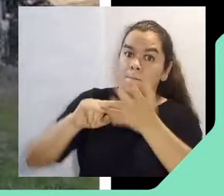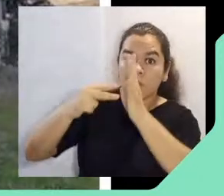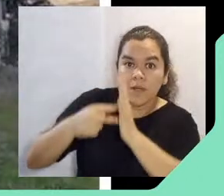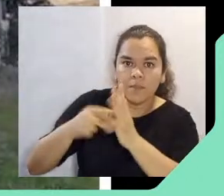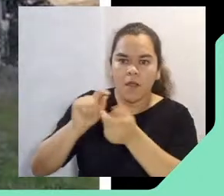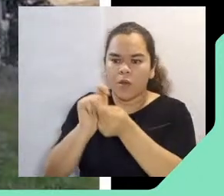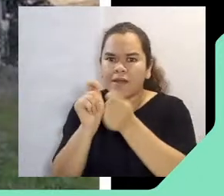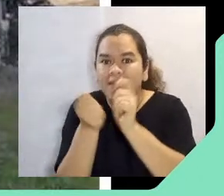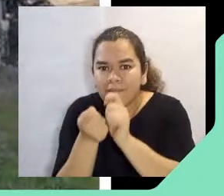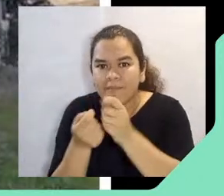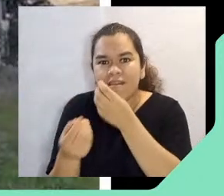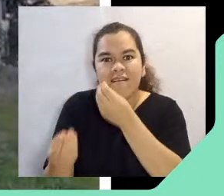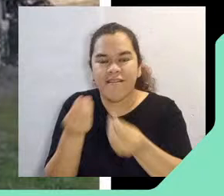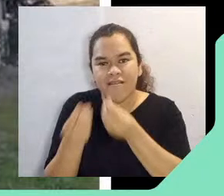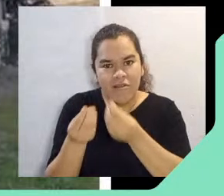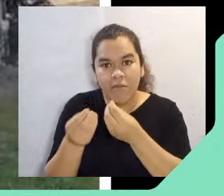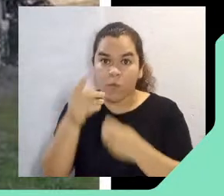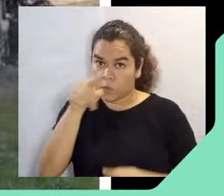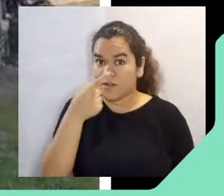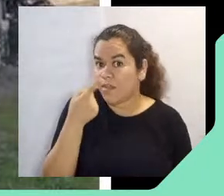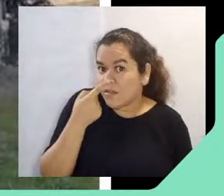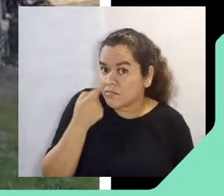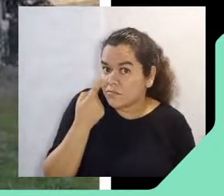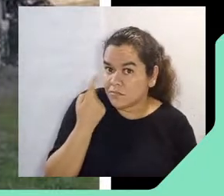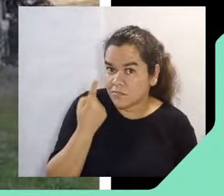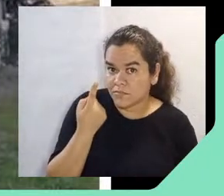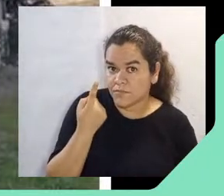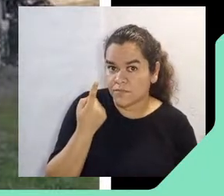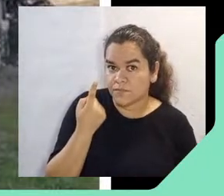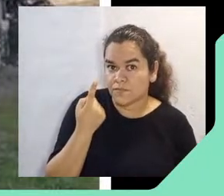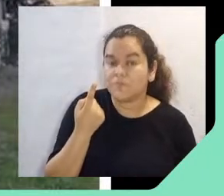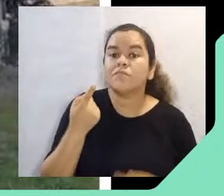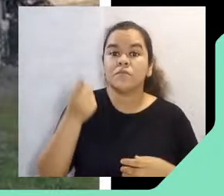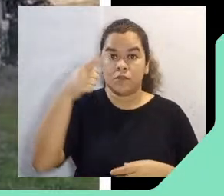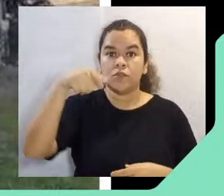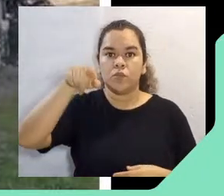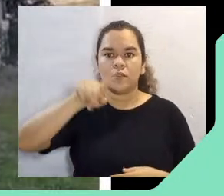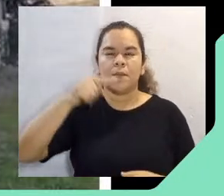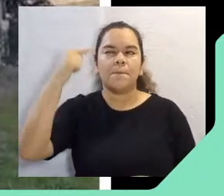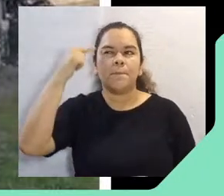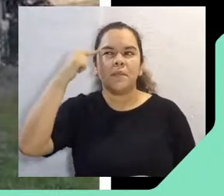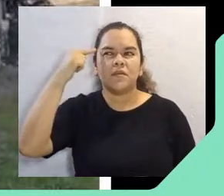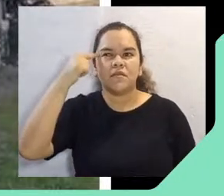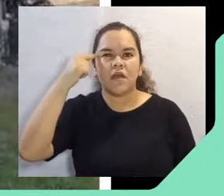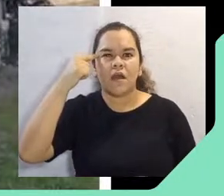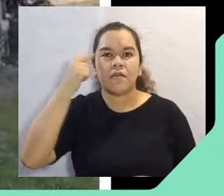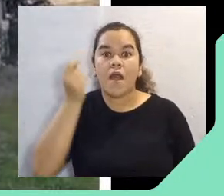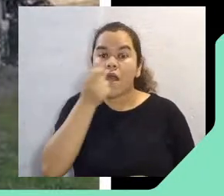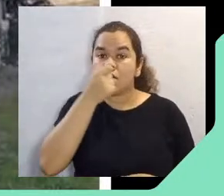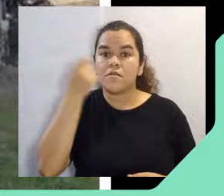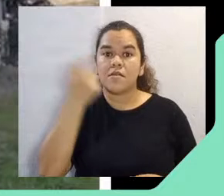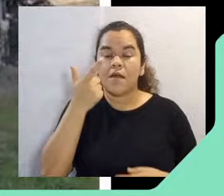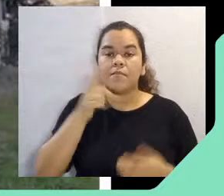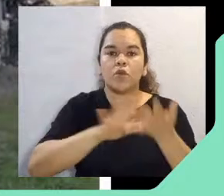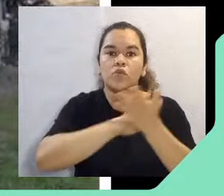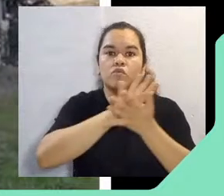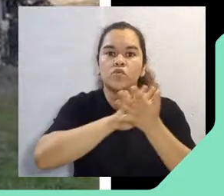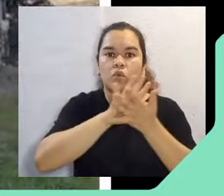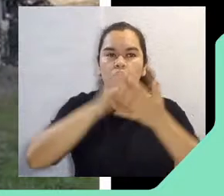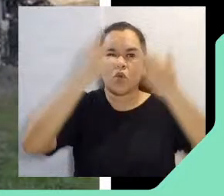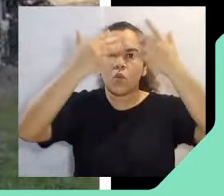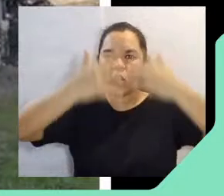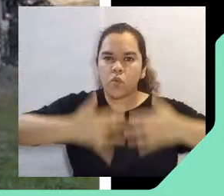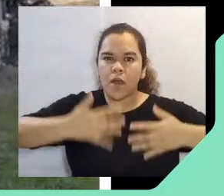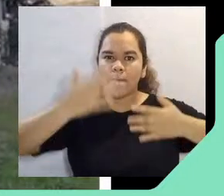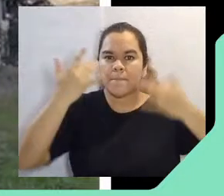modificar esto que tiene que ver con la tecnología, si tienen un pensamiento lógico, capacidad analítica y